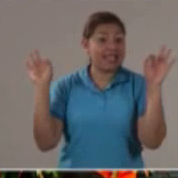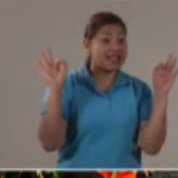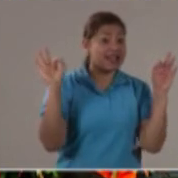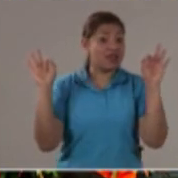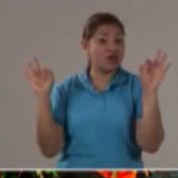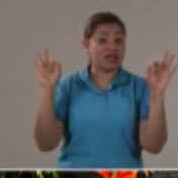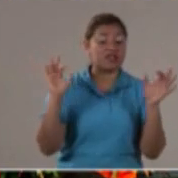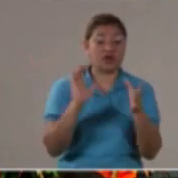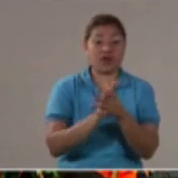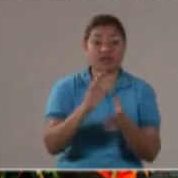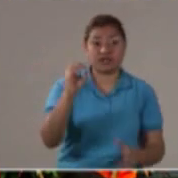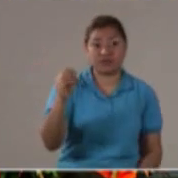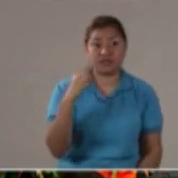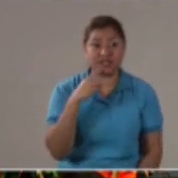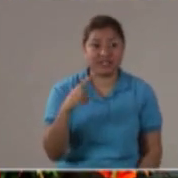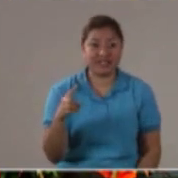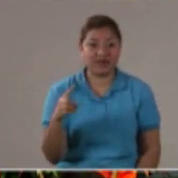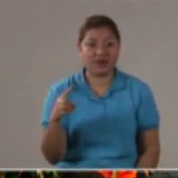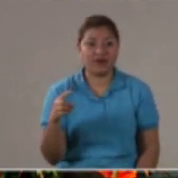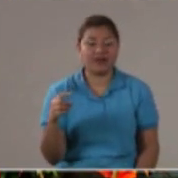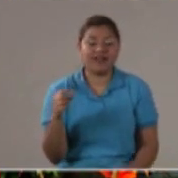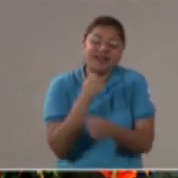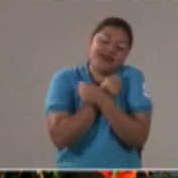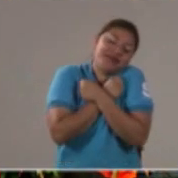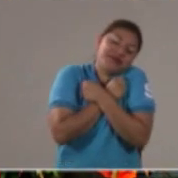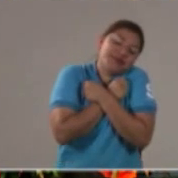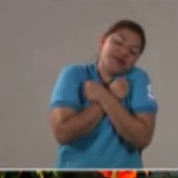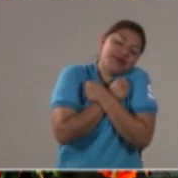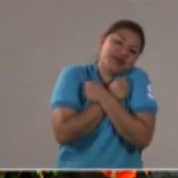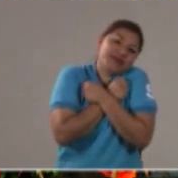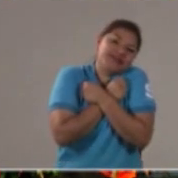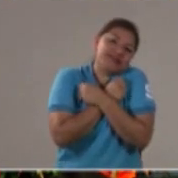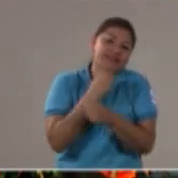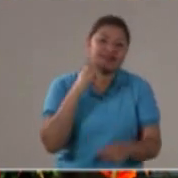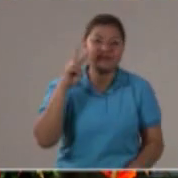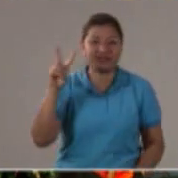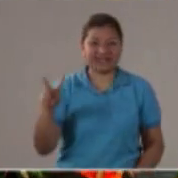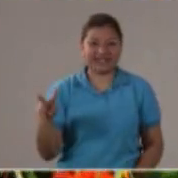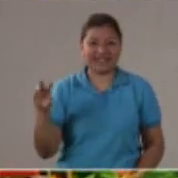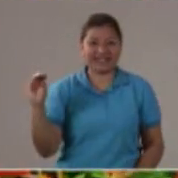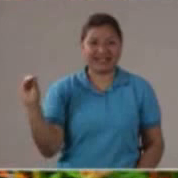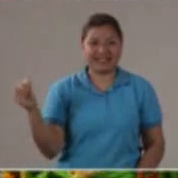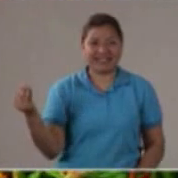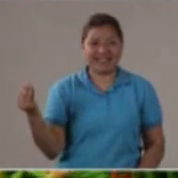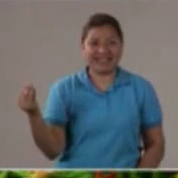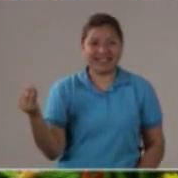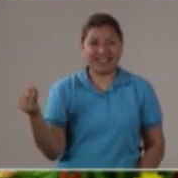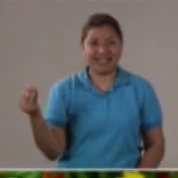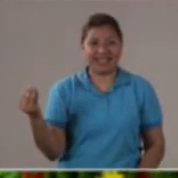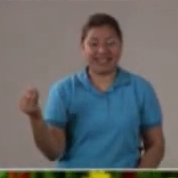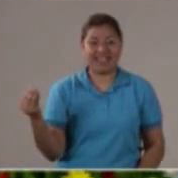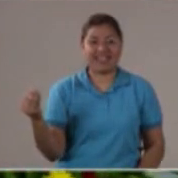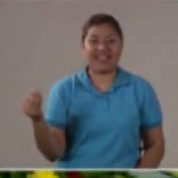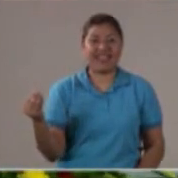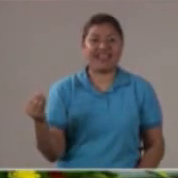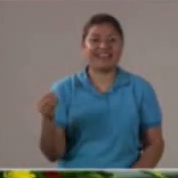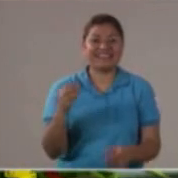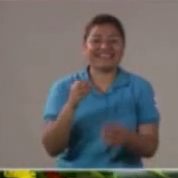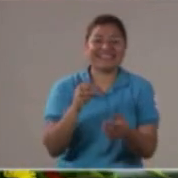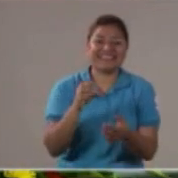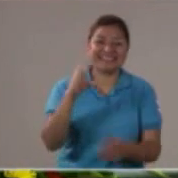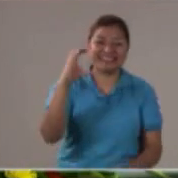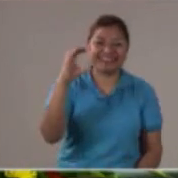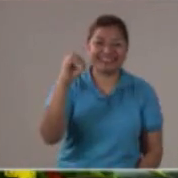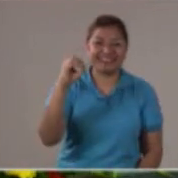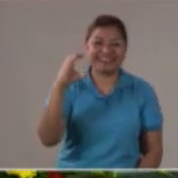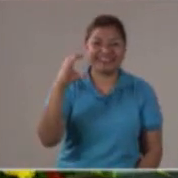marido y le dijo: mi amor, ¿verdad que parezco Coca-Cola? Porque la Coca-Cola es así, ¿va?